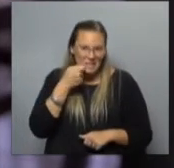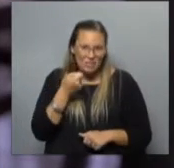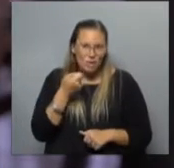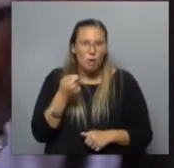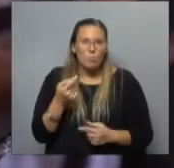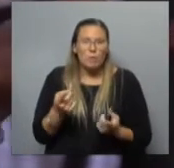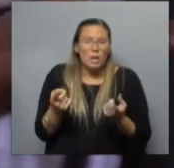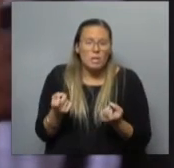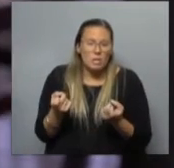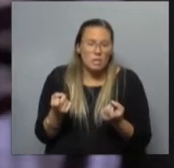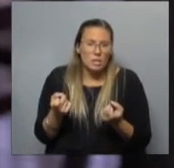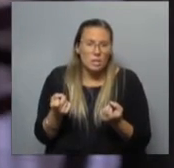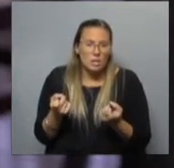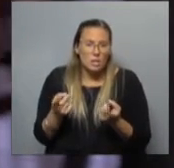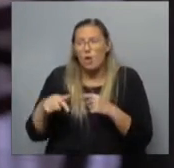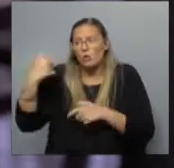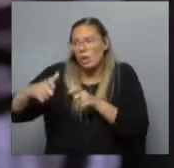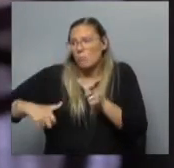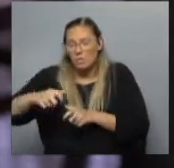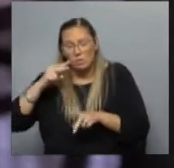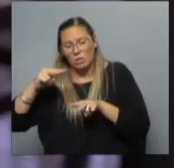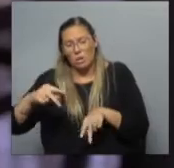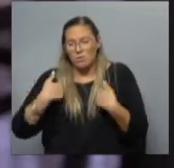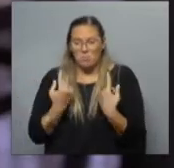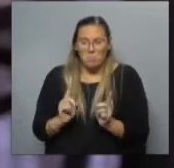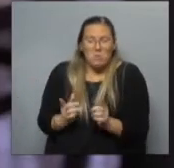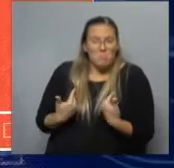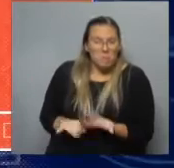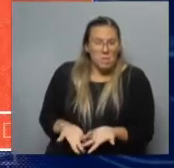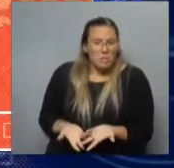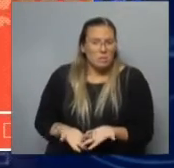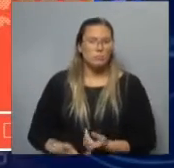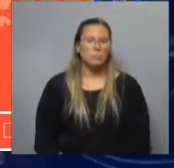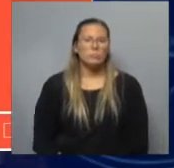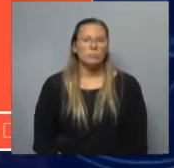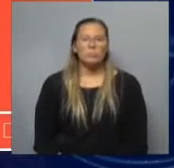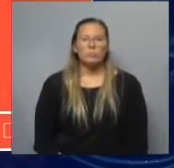por una necesidad de otras personas, ni siquiera de nosotras mismas, ¿no?